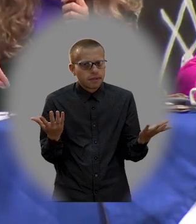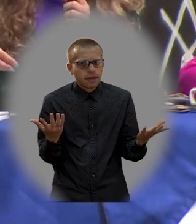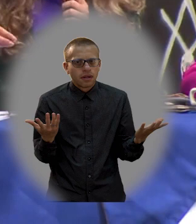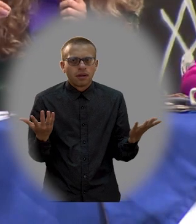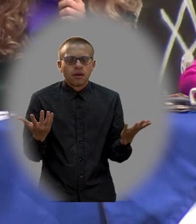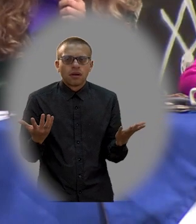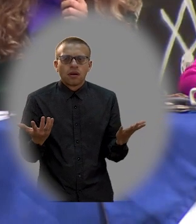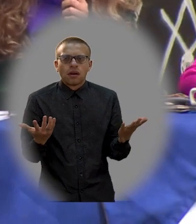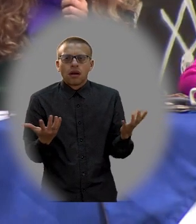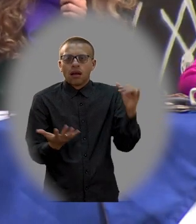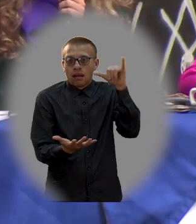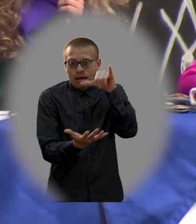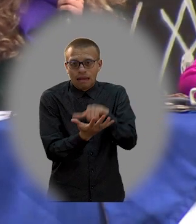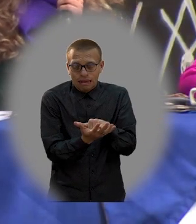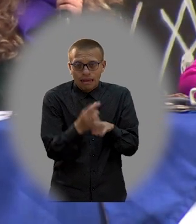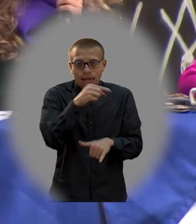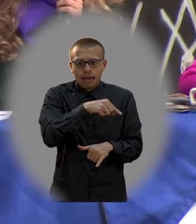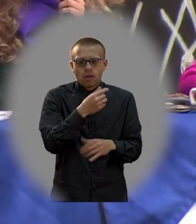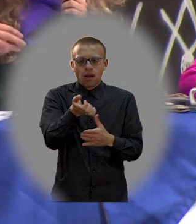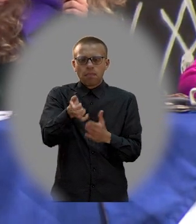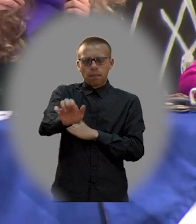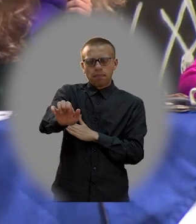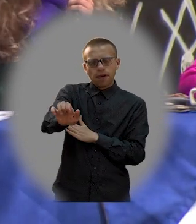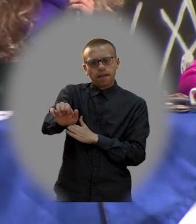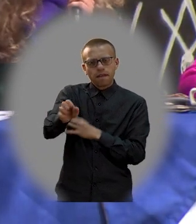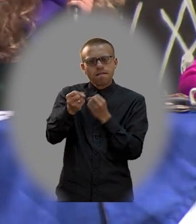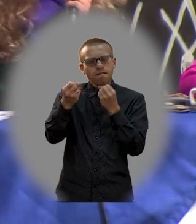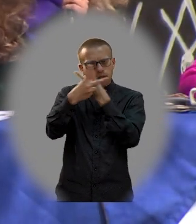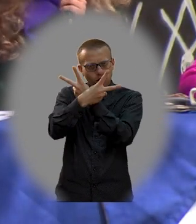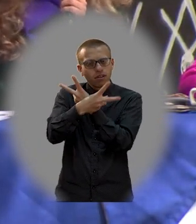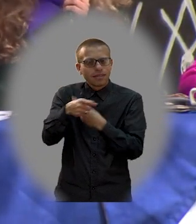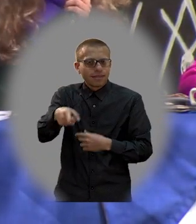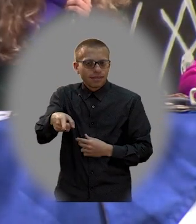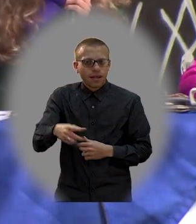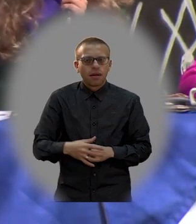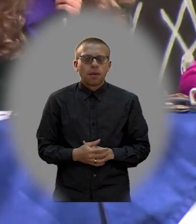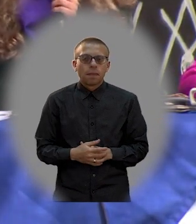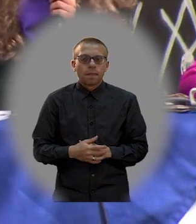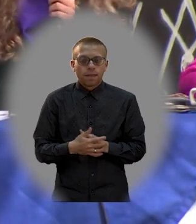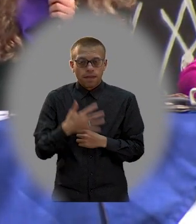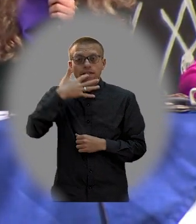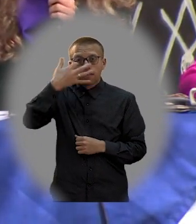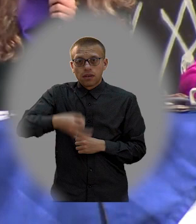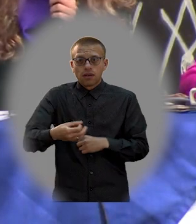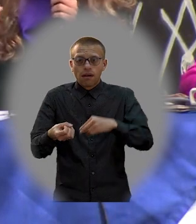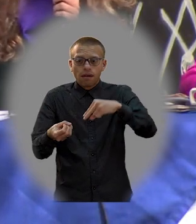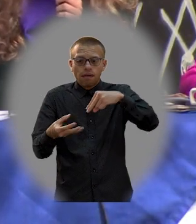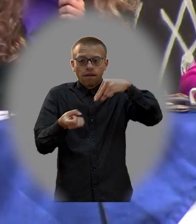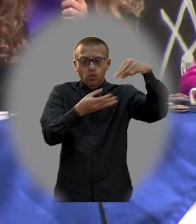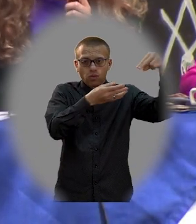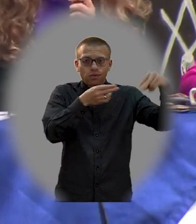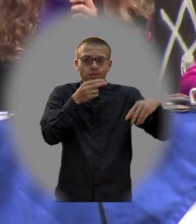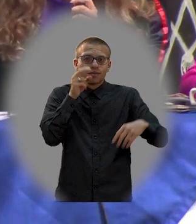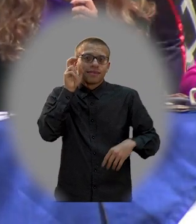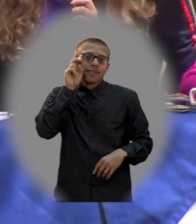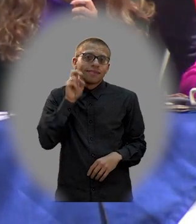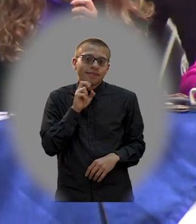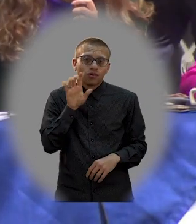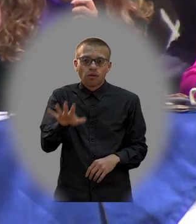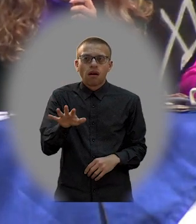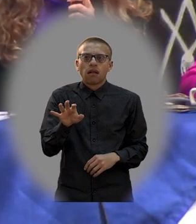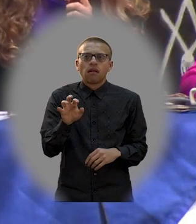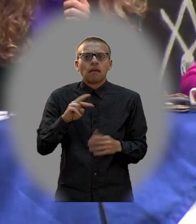desde ahí se previenen muchas violencias, porque es que la educación sexual no solo se basa como en métodos